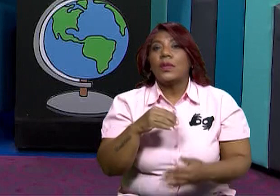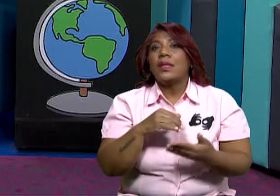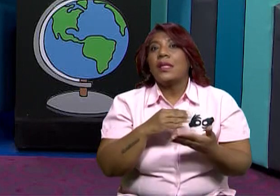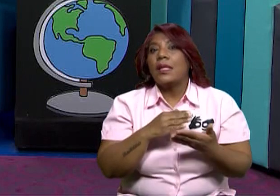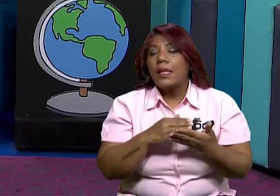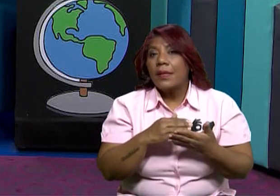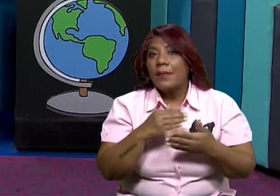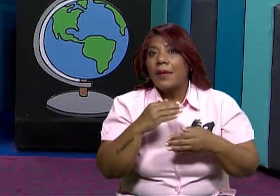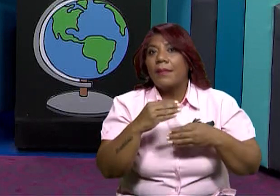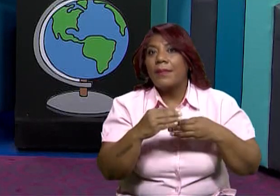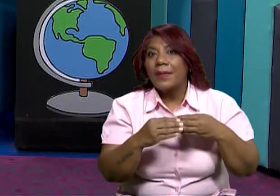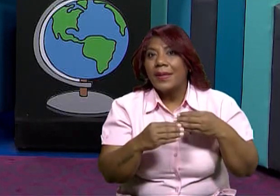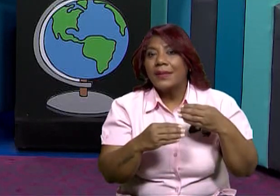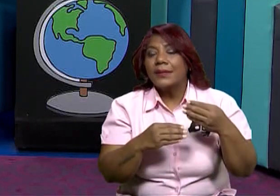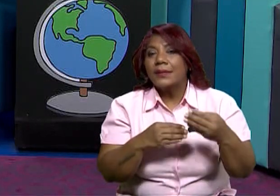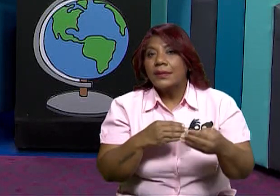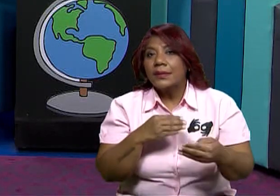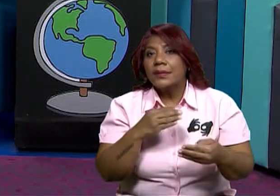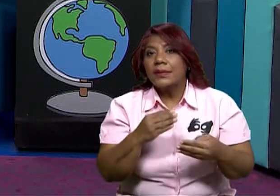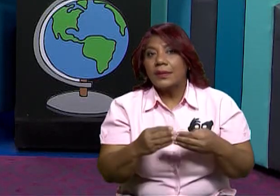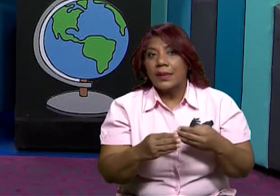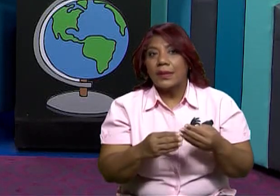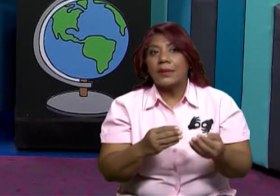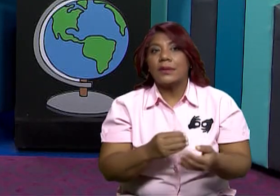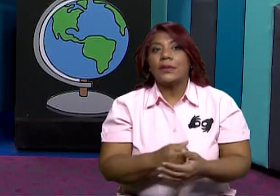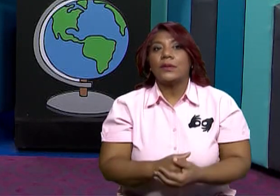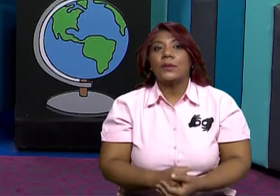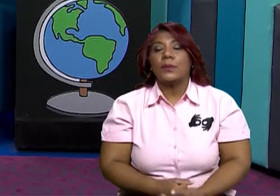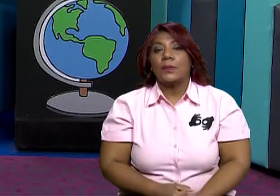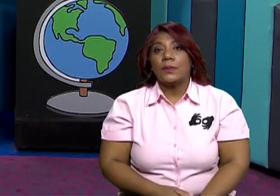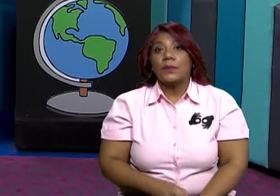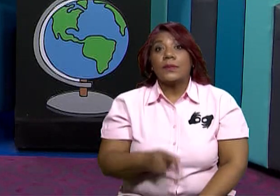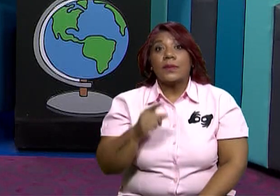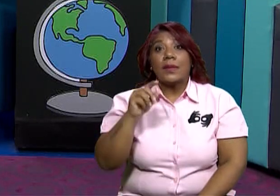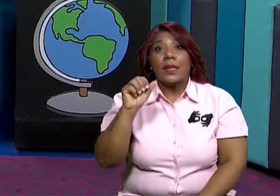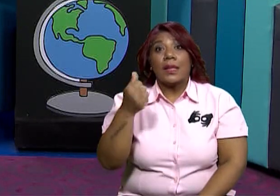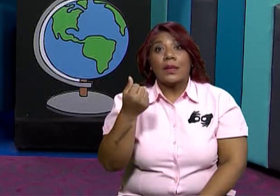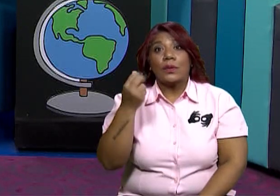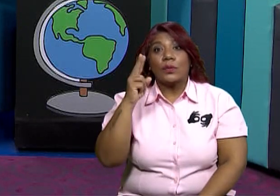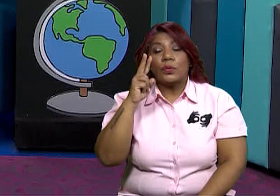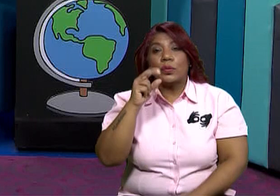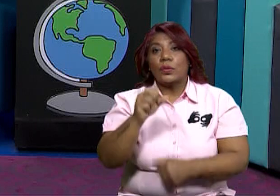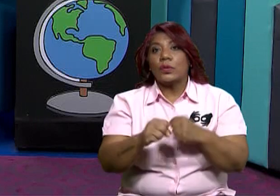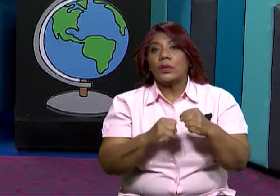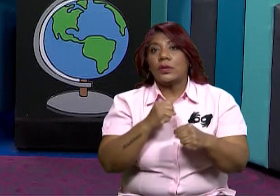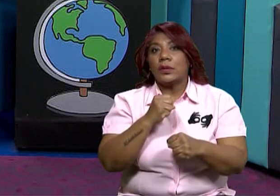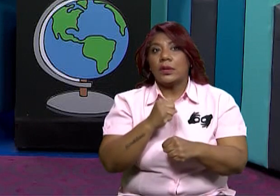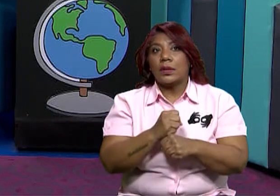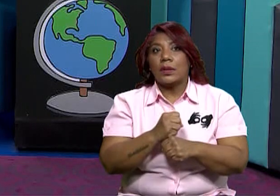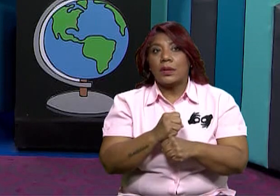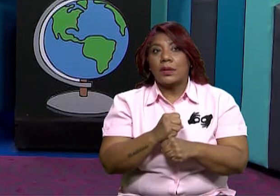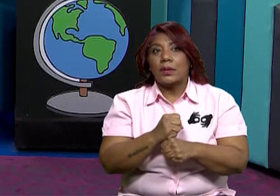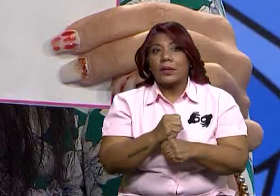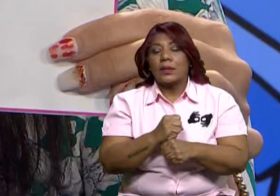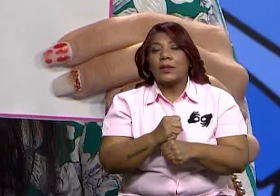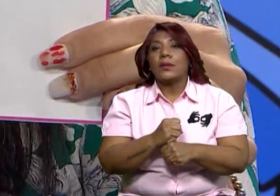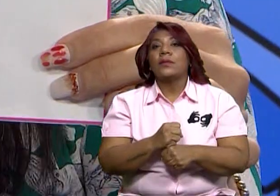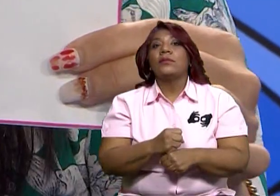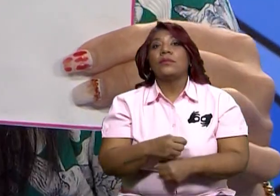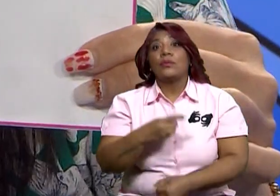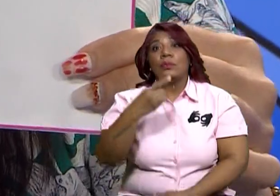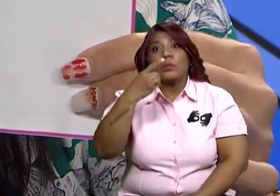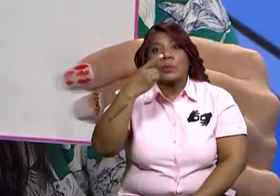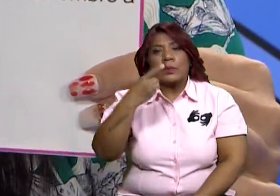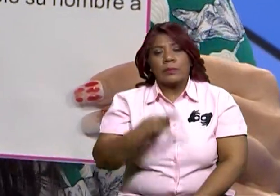vida? ¿Qué ocurre? Vamos a ver. Dice que a los 12 años ya ella toma una